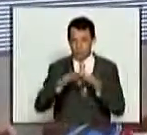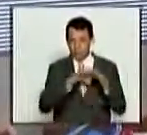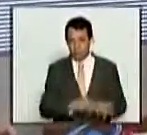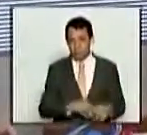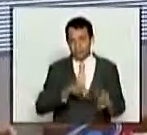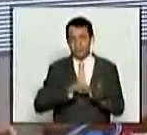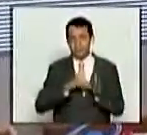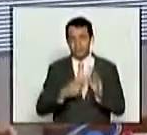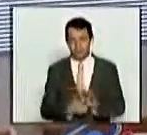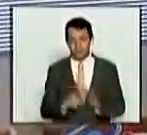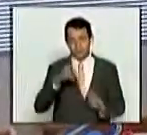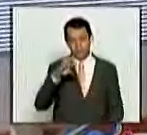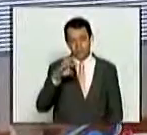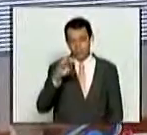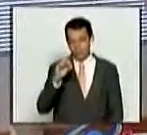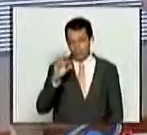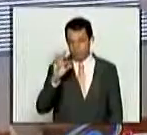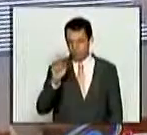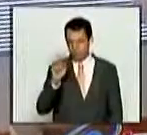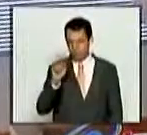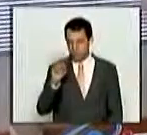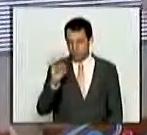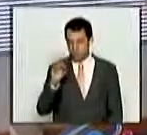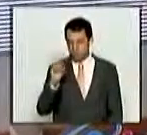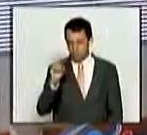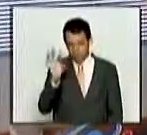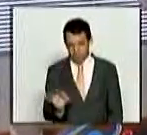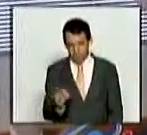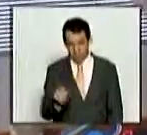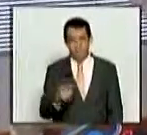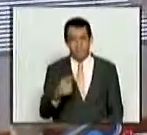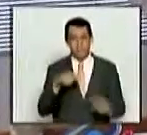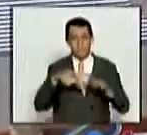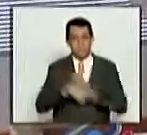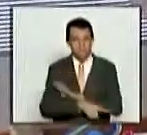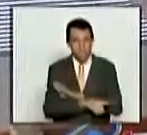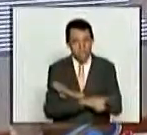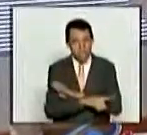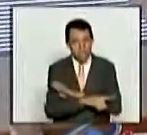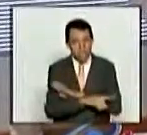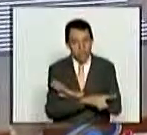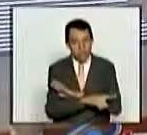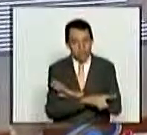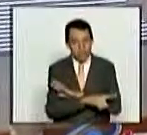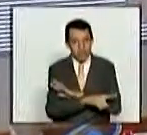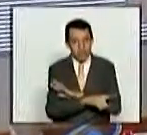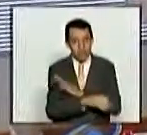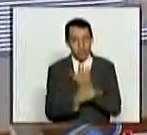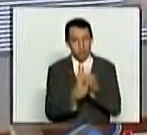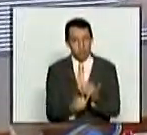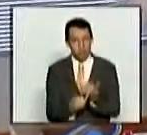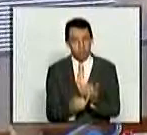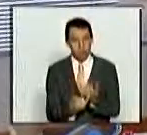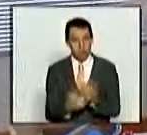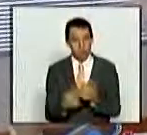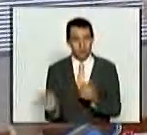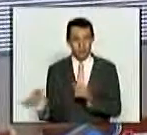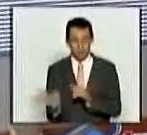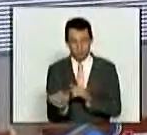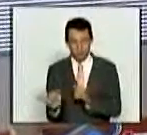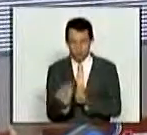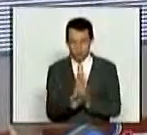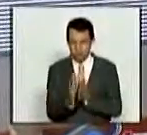de sodio-potasio, esa es la carga energética que tenemos. Ahí está al otro lado repitiendo la manera